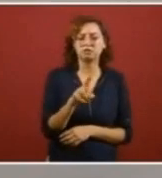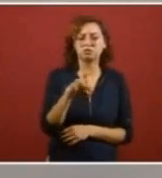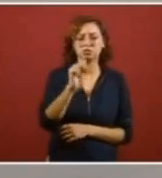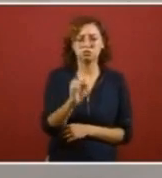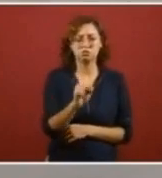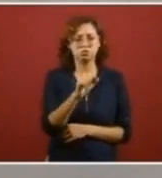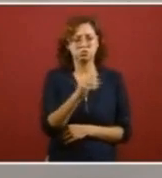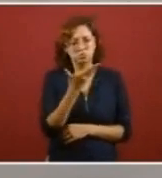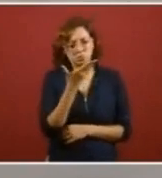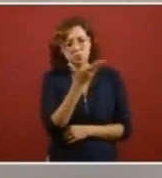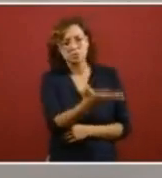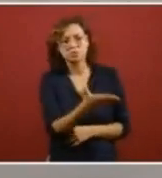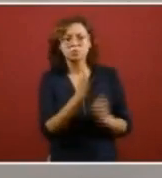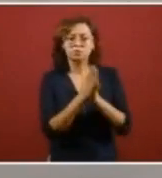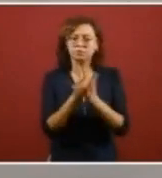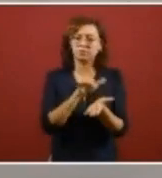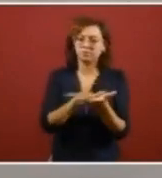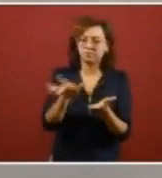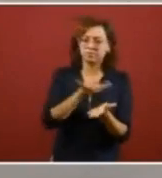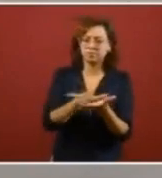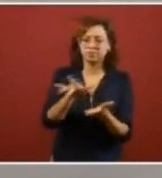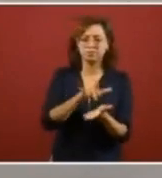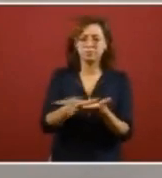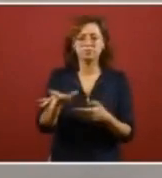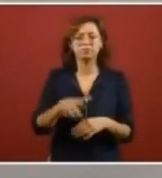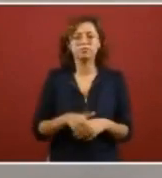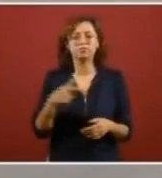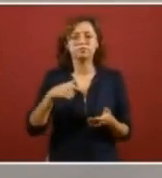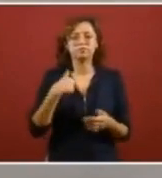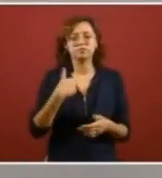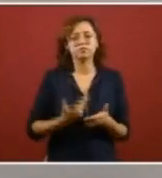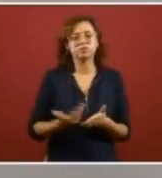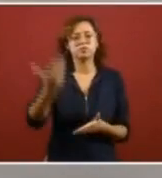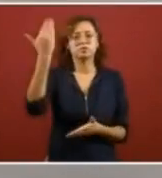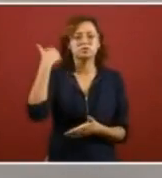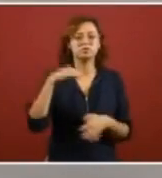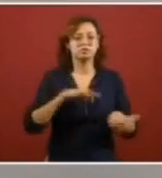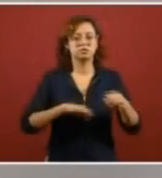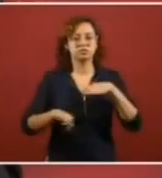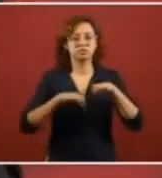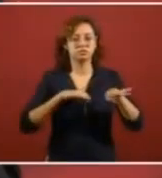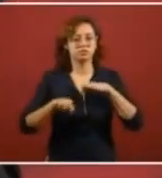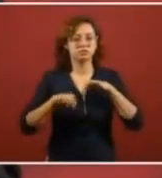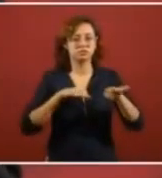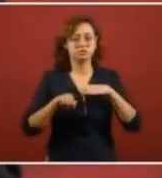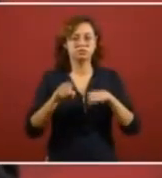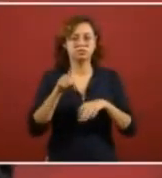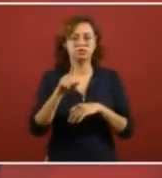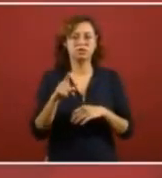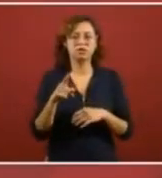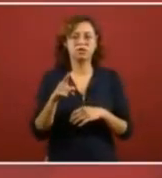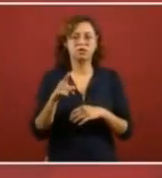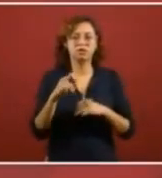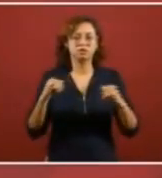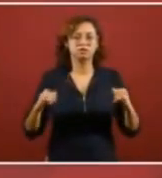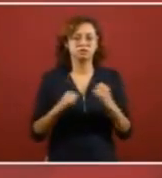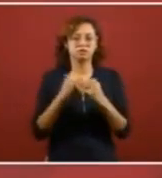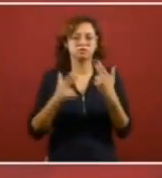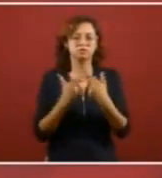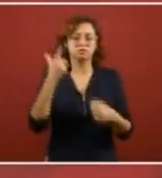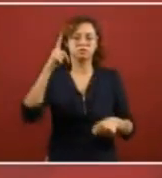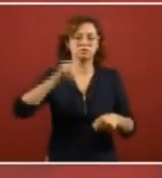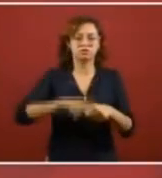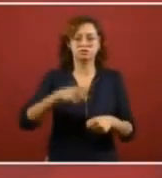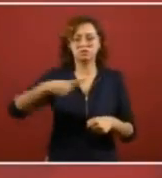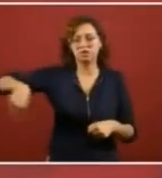que nos ayude. Yo trabajé en un tiempo en el Instituto Nacional del Consumidor,